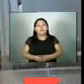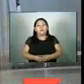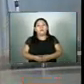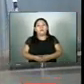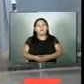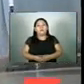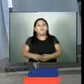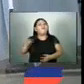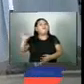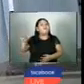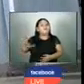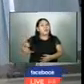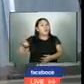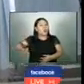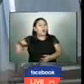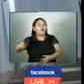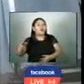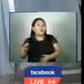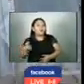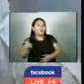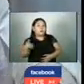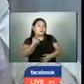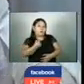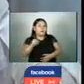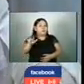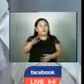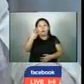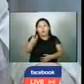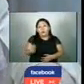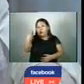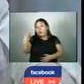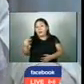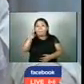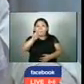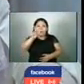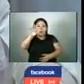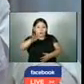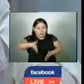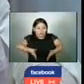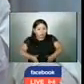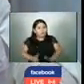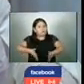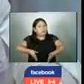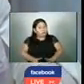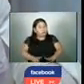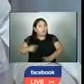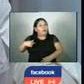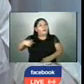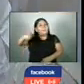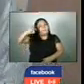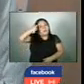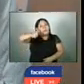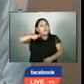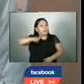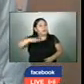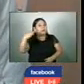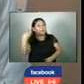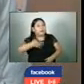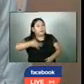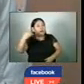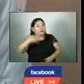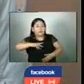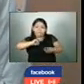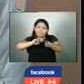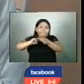En esta área se atienden al menos 25 partos cada día, por lo que dice es necesario que se tenga un